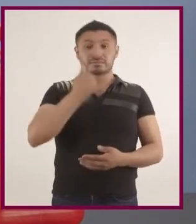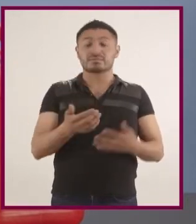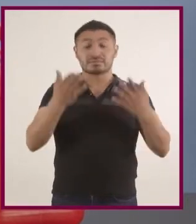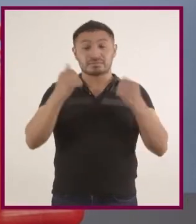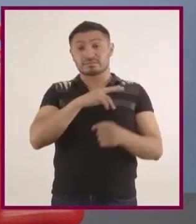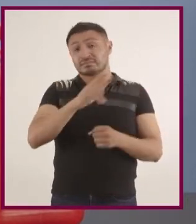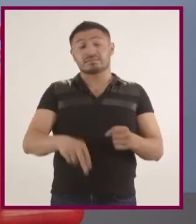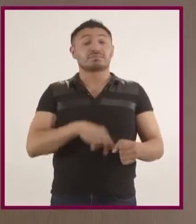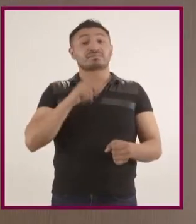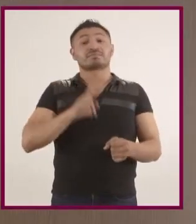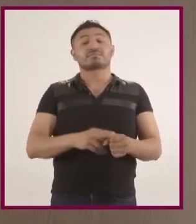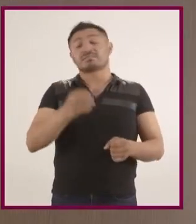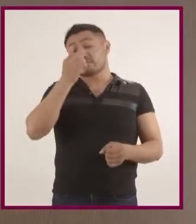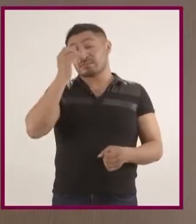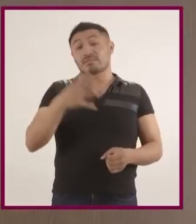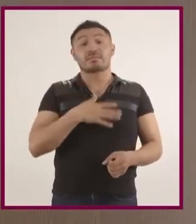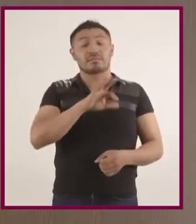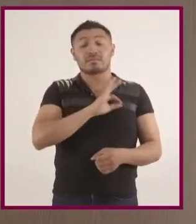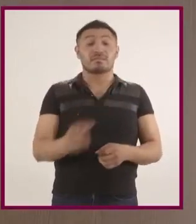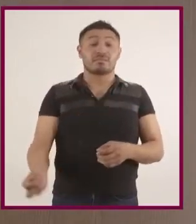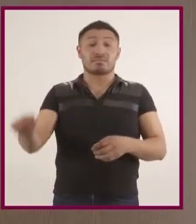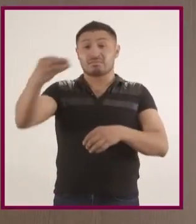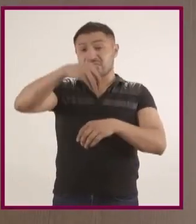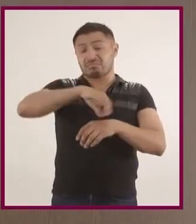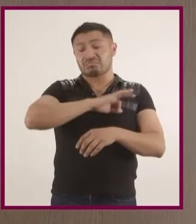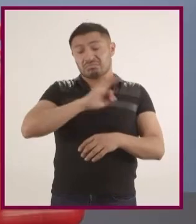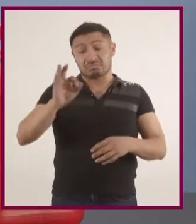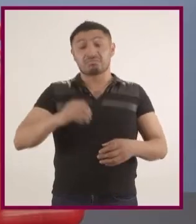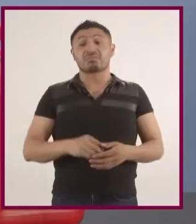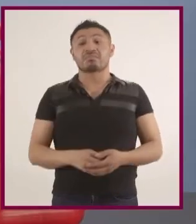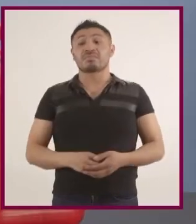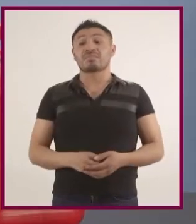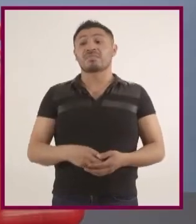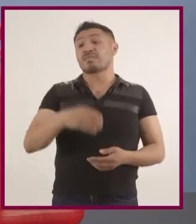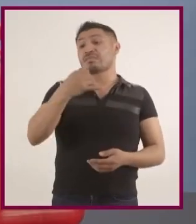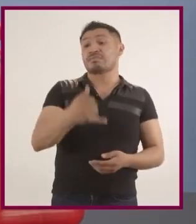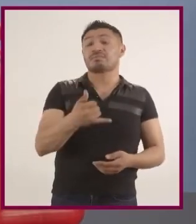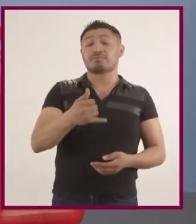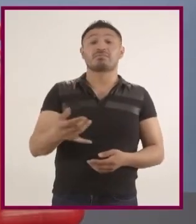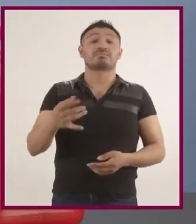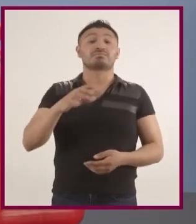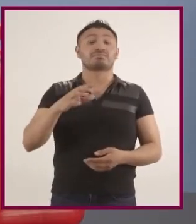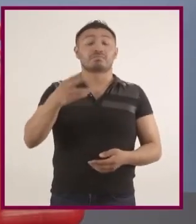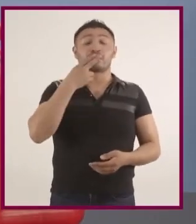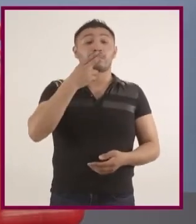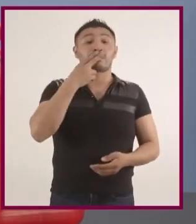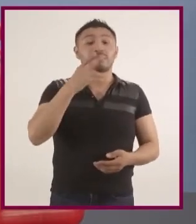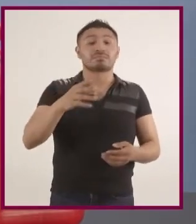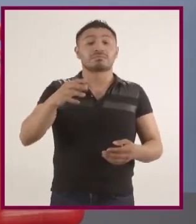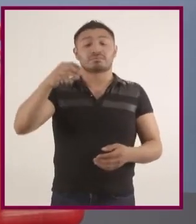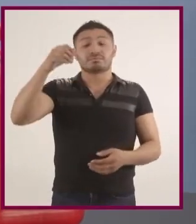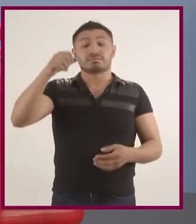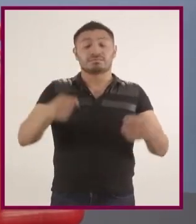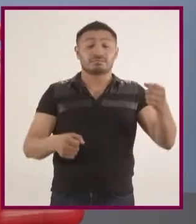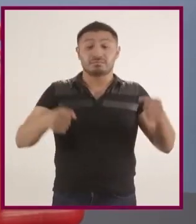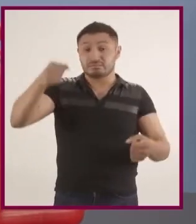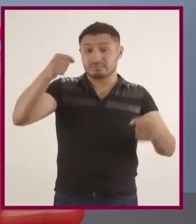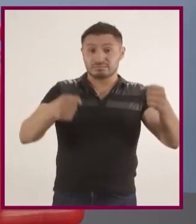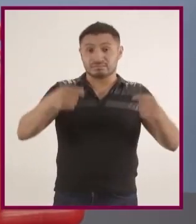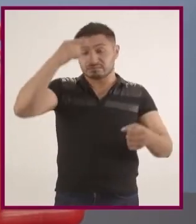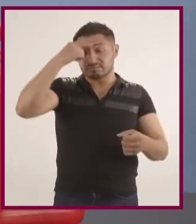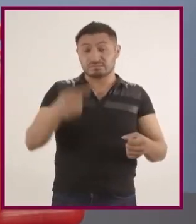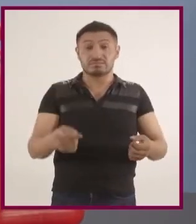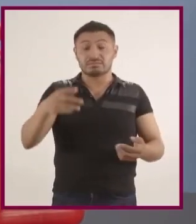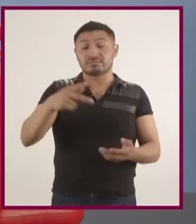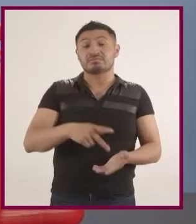tienen esencias naturales podemos agregarse las y nos vamos a apoyar de una báscula para poder pesar